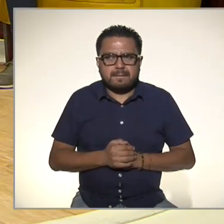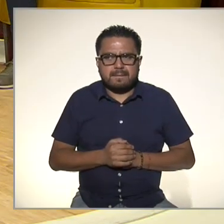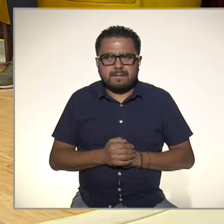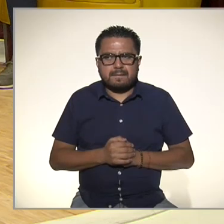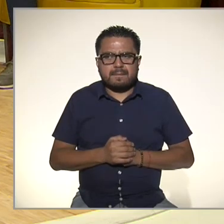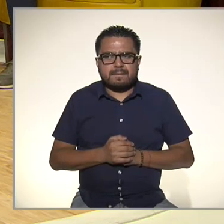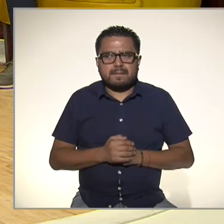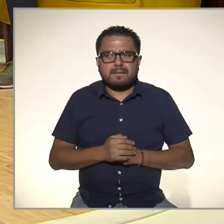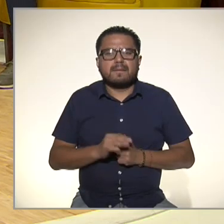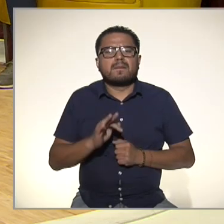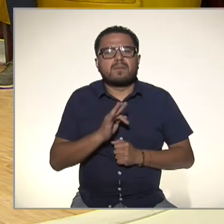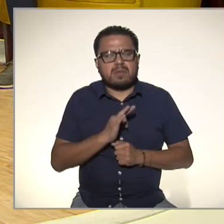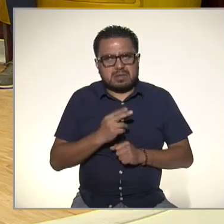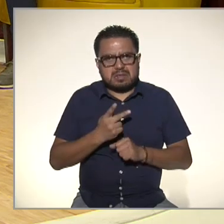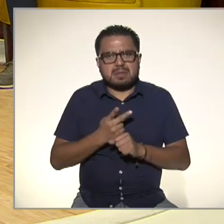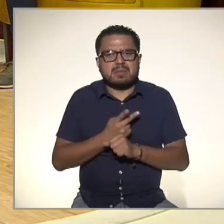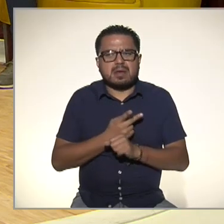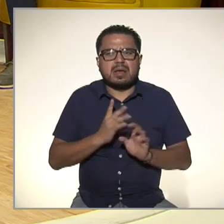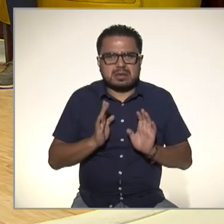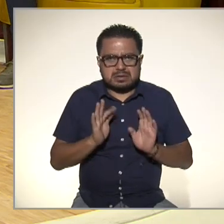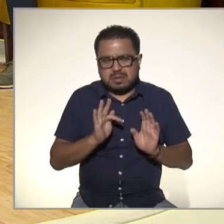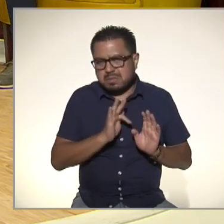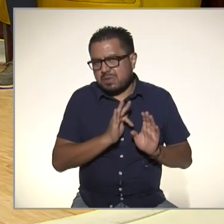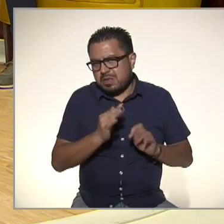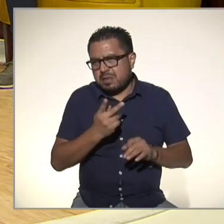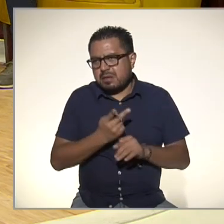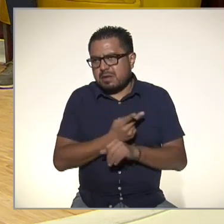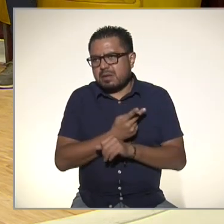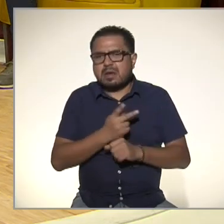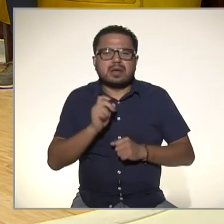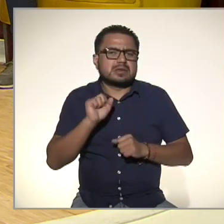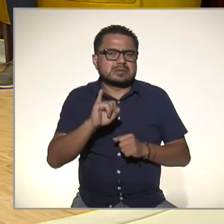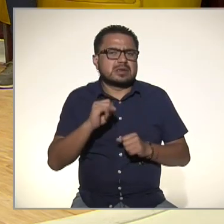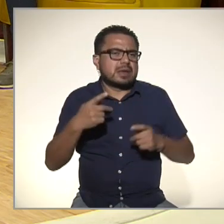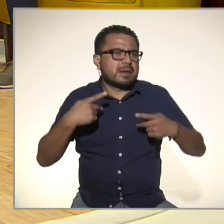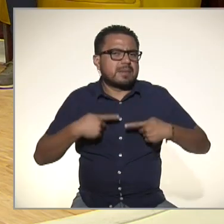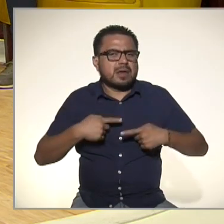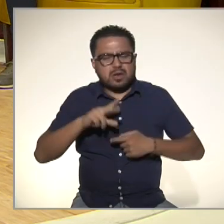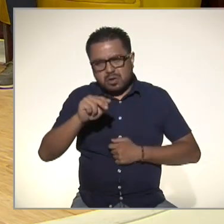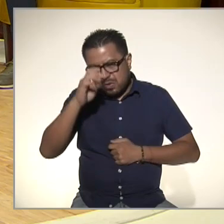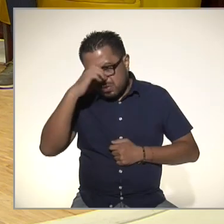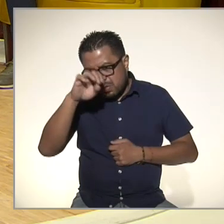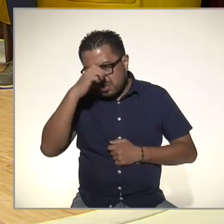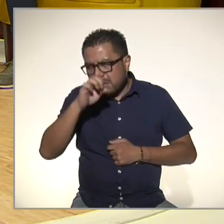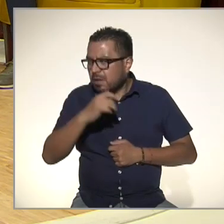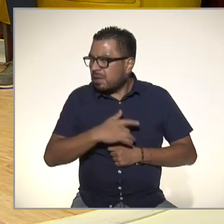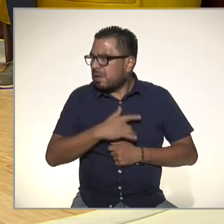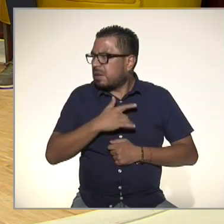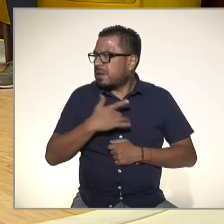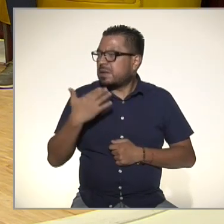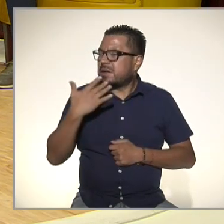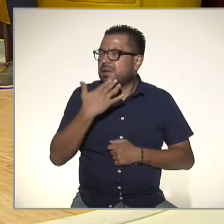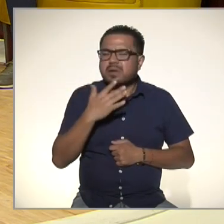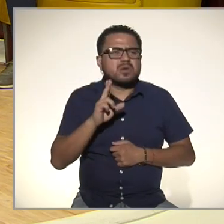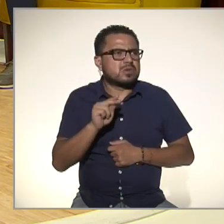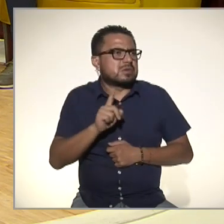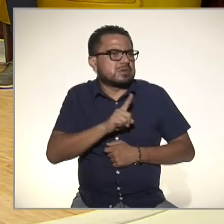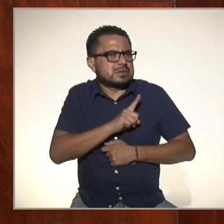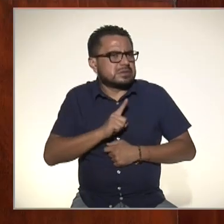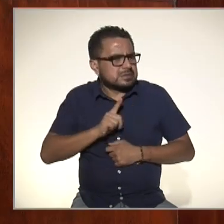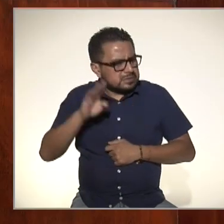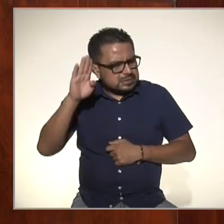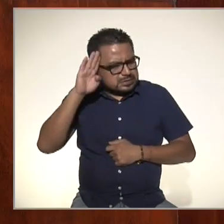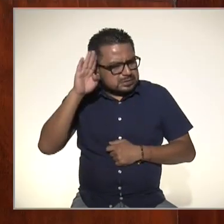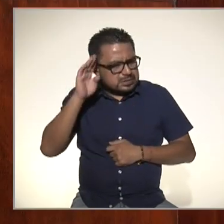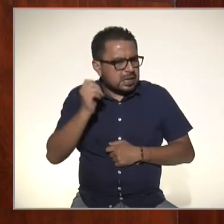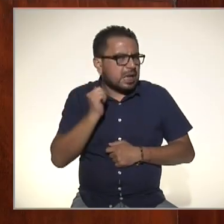Puede pasar, es decir, creo que puede pasar y si la persona no lo experimenta de manera displacentera, no tendría que pensarse que